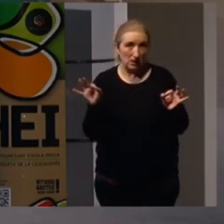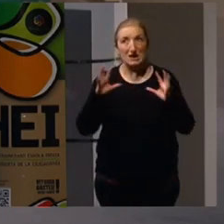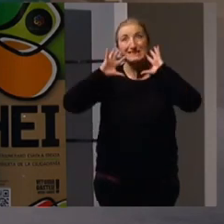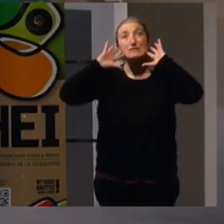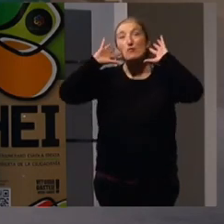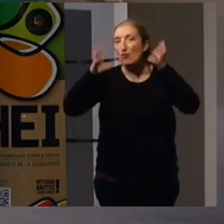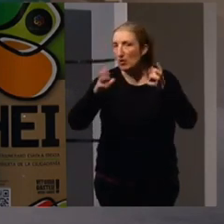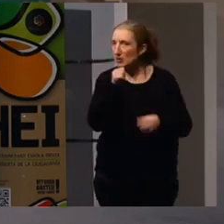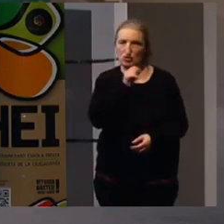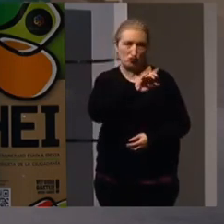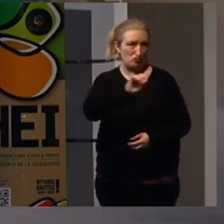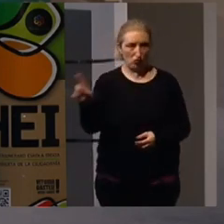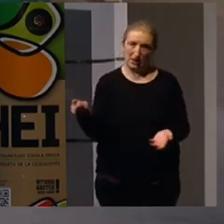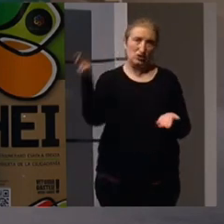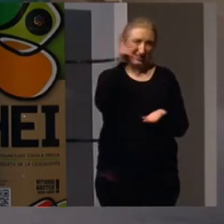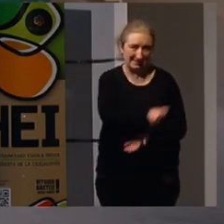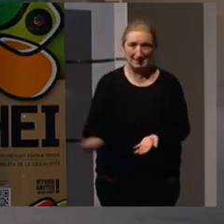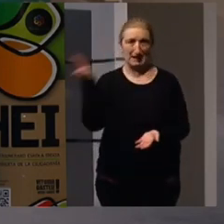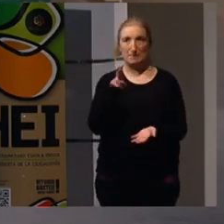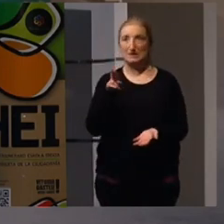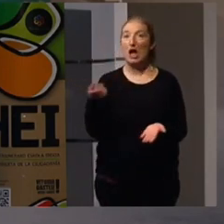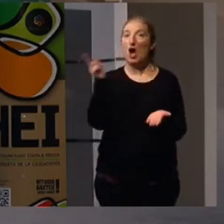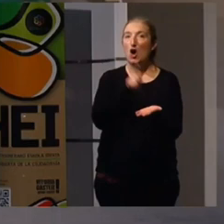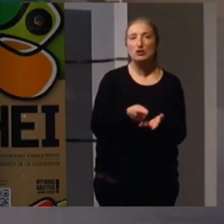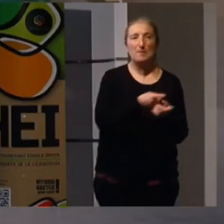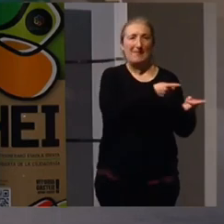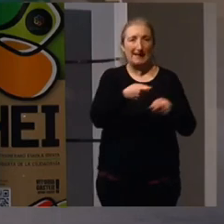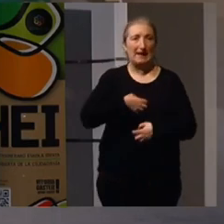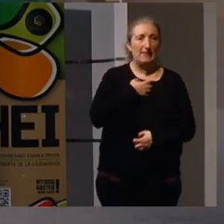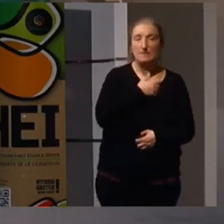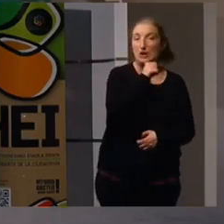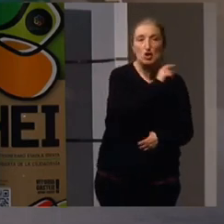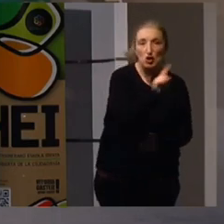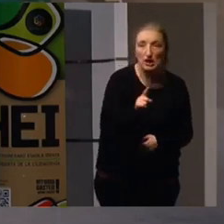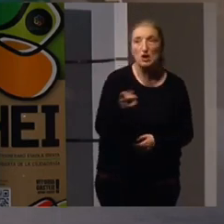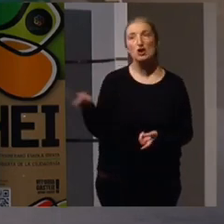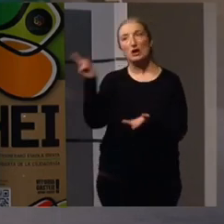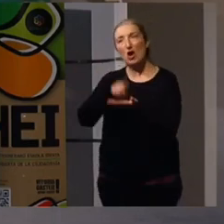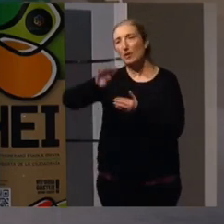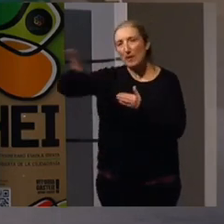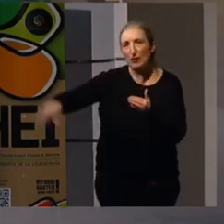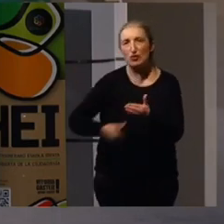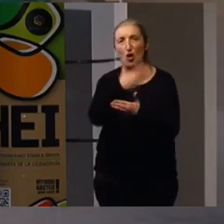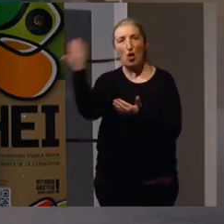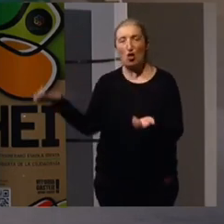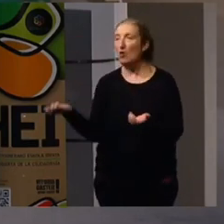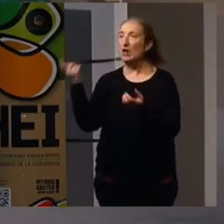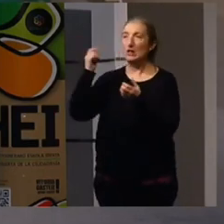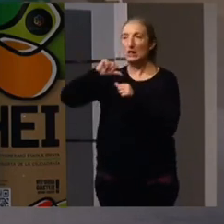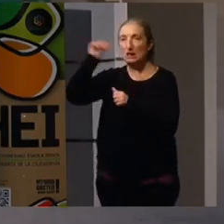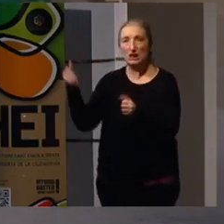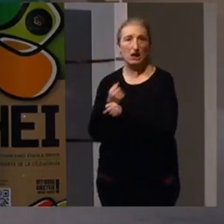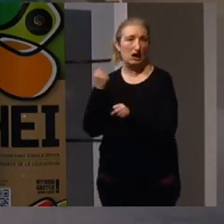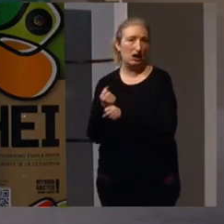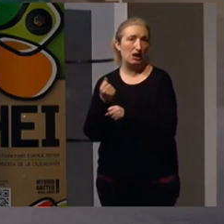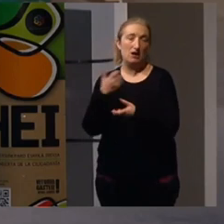pero yo no le deseo eso a nadie. O sea, yo no quiero, o sea, que ni que vuelva a haber ninguna guerra civil, ni que nadie tenga que experimentar un trauma colectivo de ese calibre, y mucho